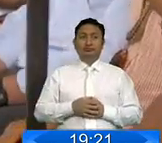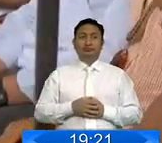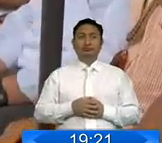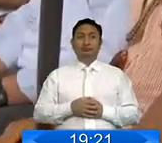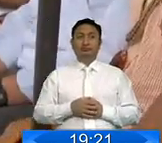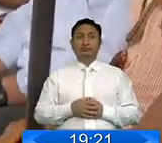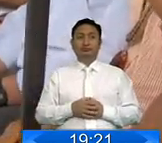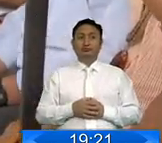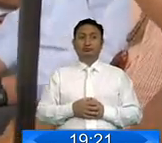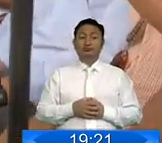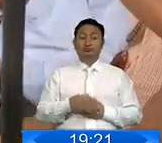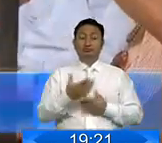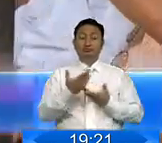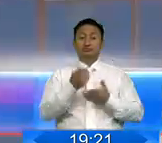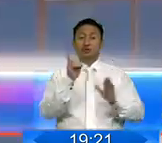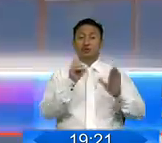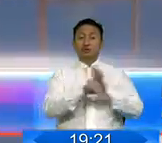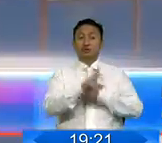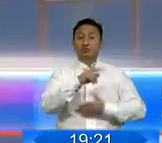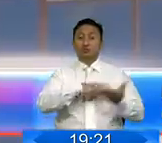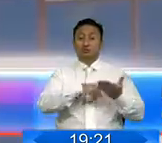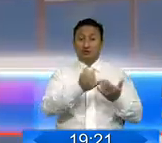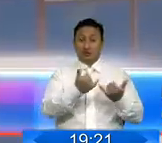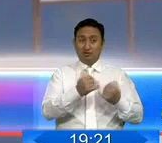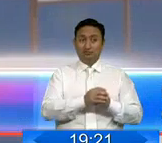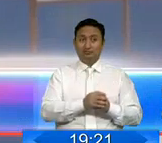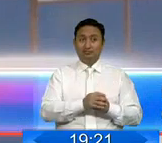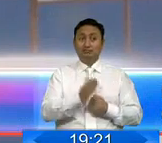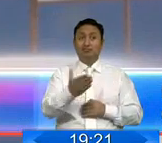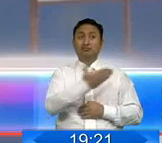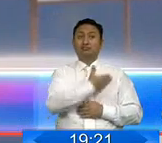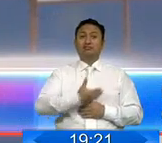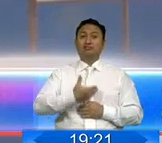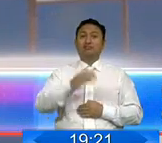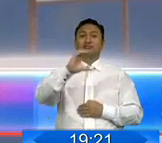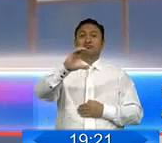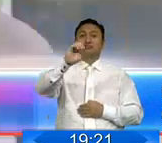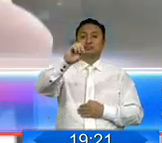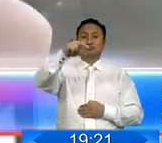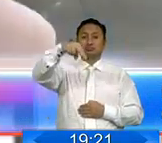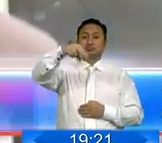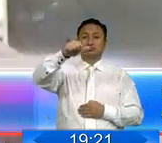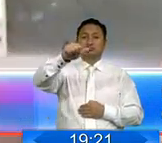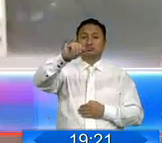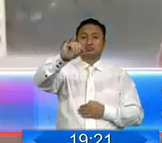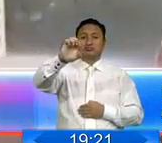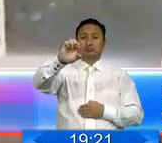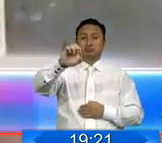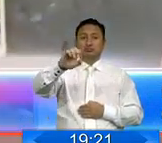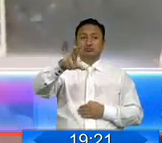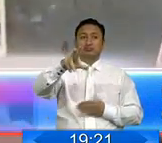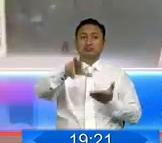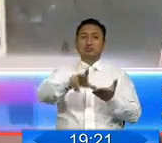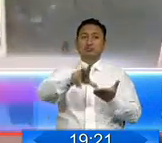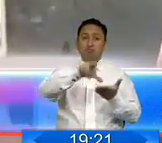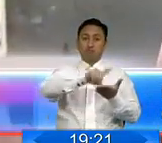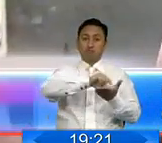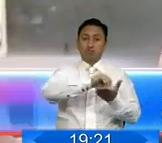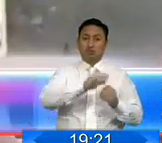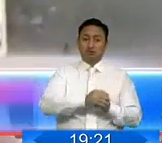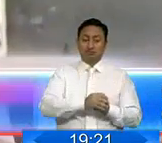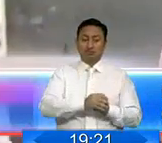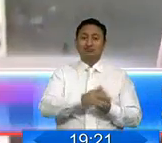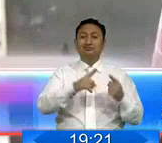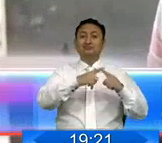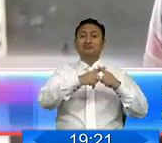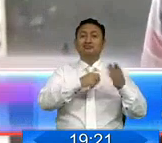Y las denuncias del pago de diezmos hoy salpicaron al presidente de la CONAIE, Jaime Vargas. En Puyo, el exdirector del Ministerio de Agricultura